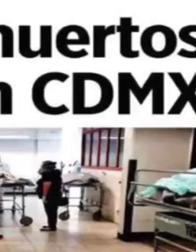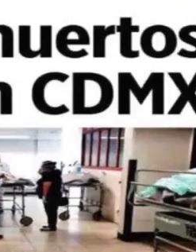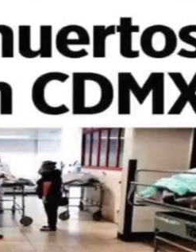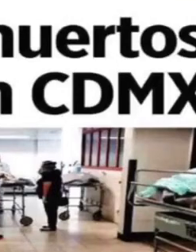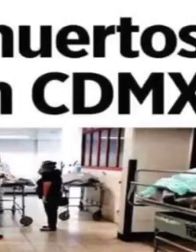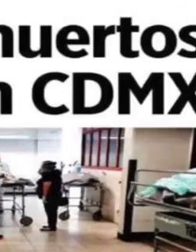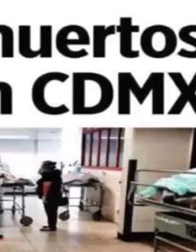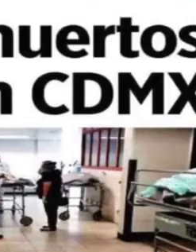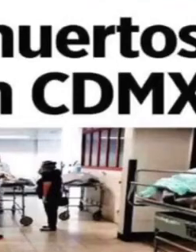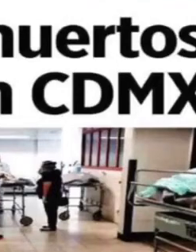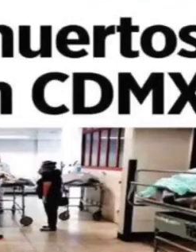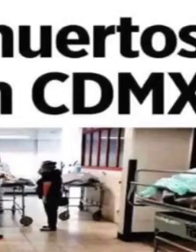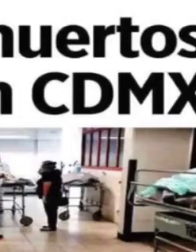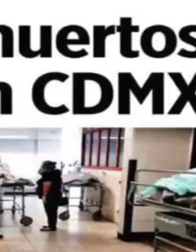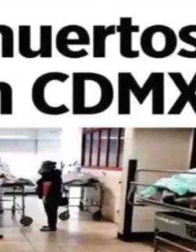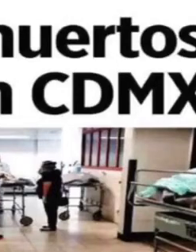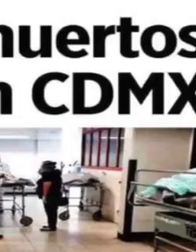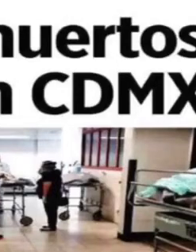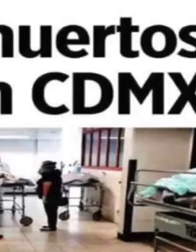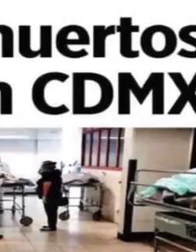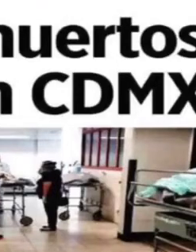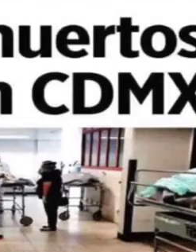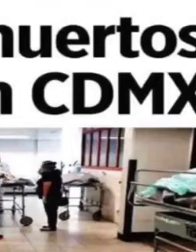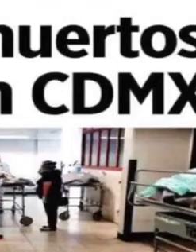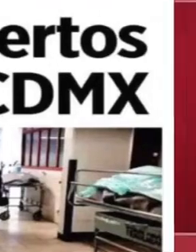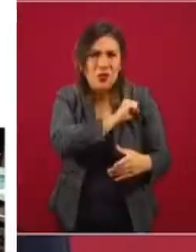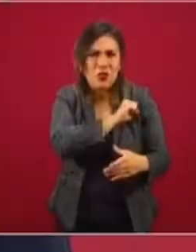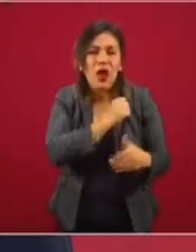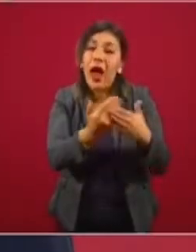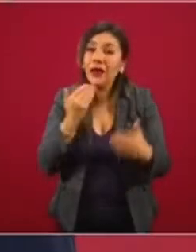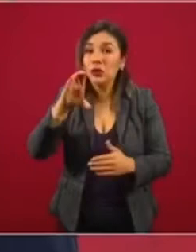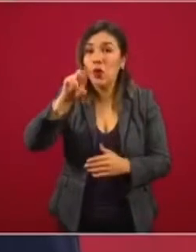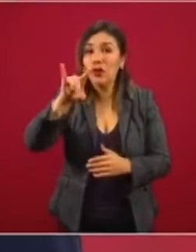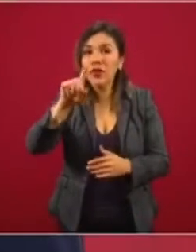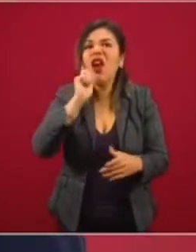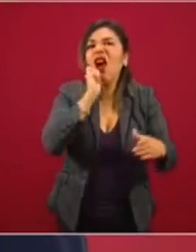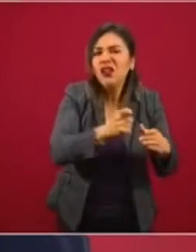cómo estaba el sistema de salud antes del COVID